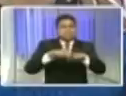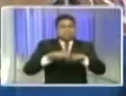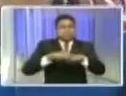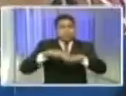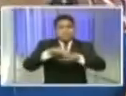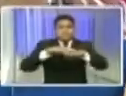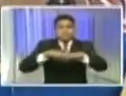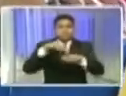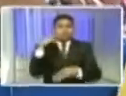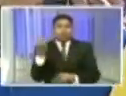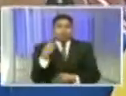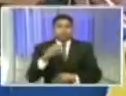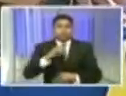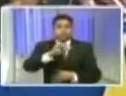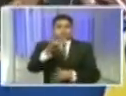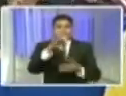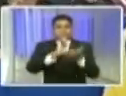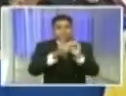Deporte.